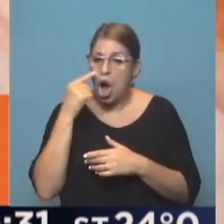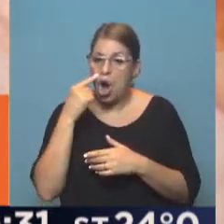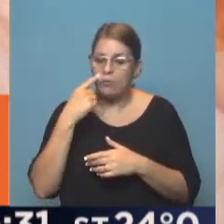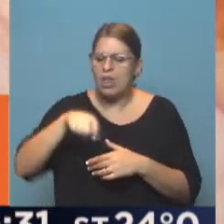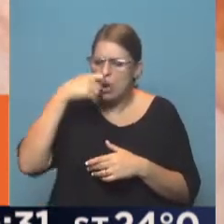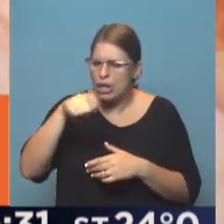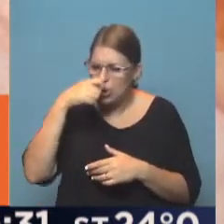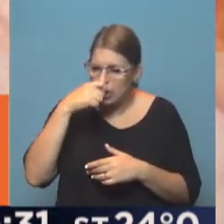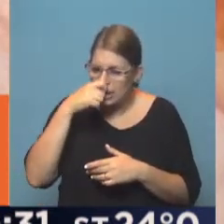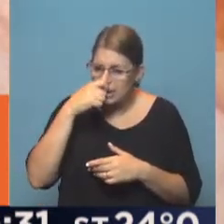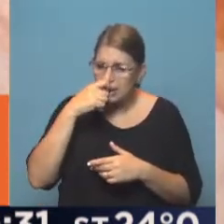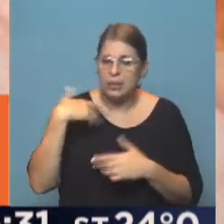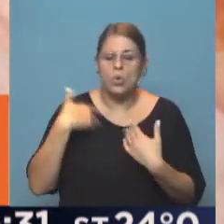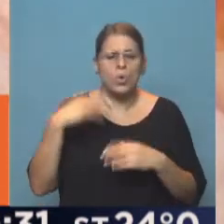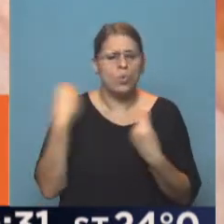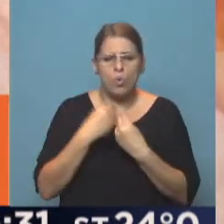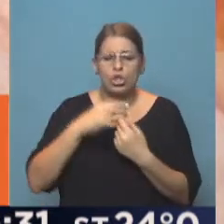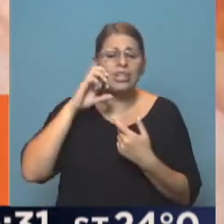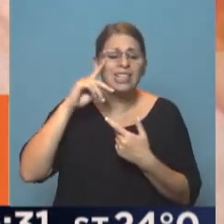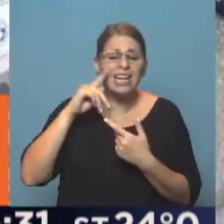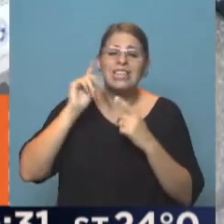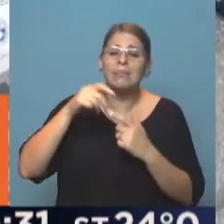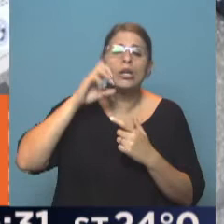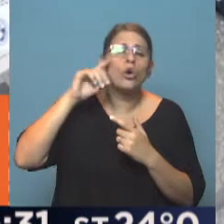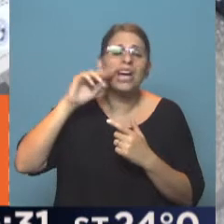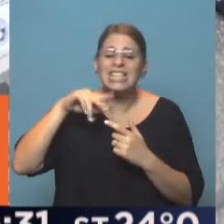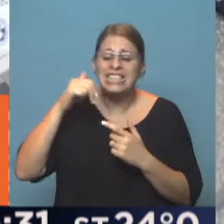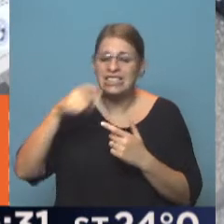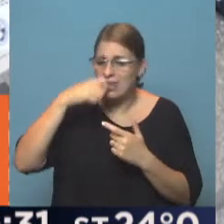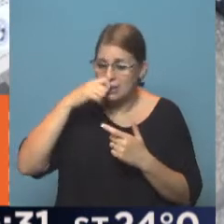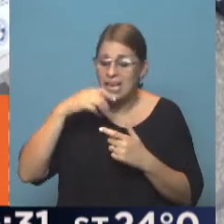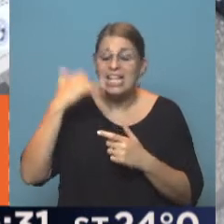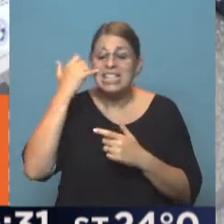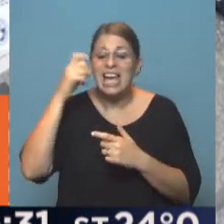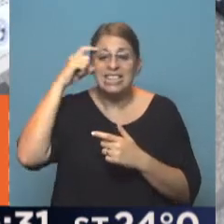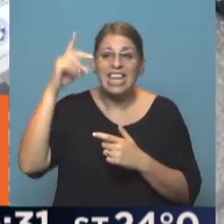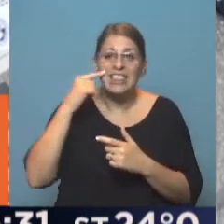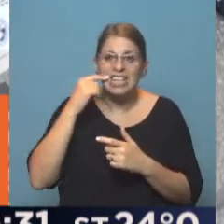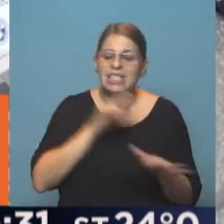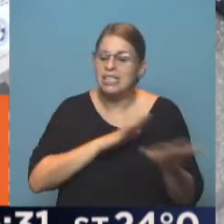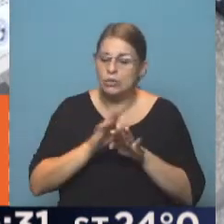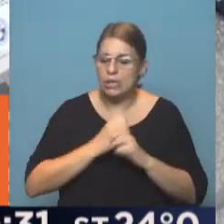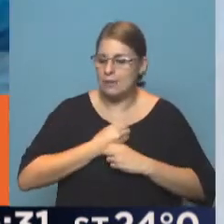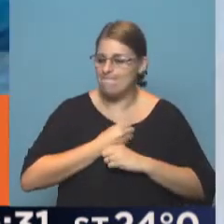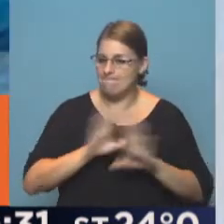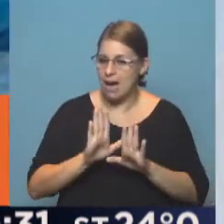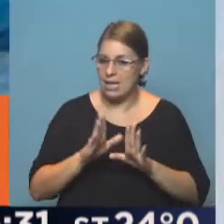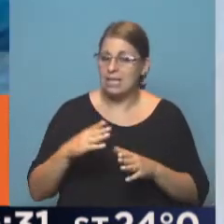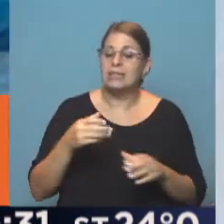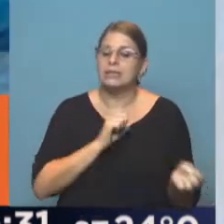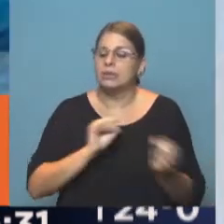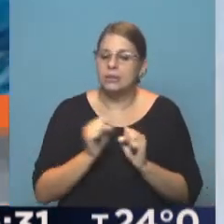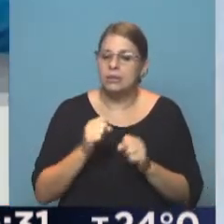consumidor de estupefacientes en alto grado de crack y cocaína y esto lo dejó diez días en una situación de síndrome de